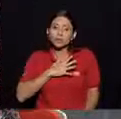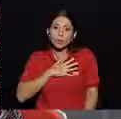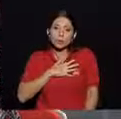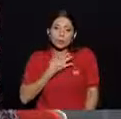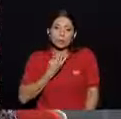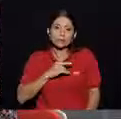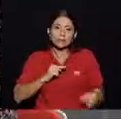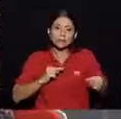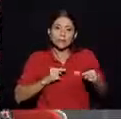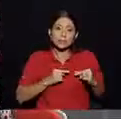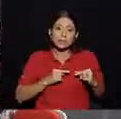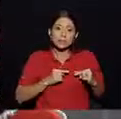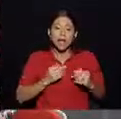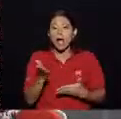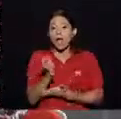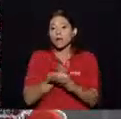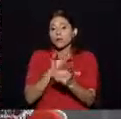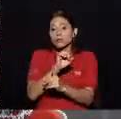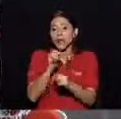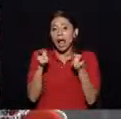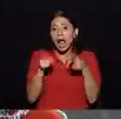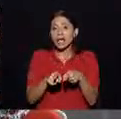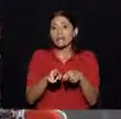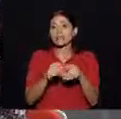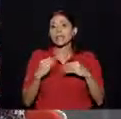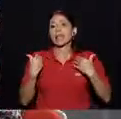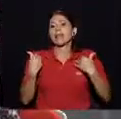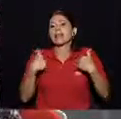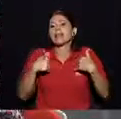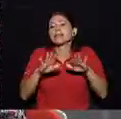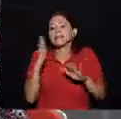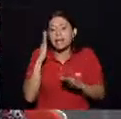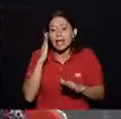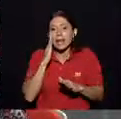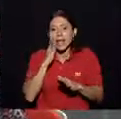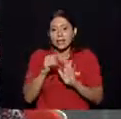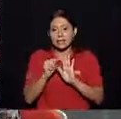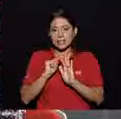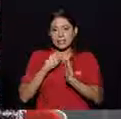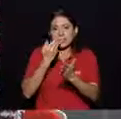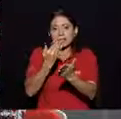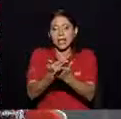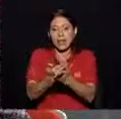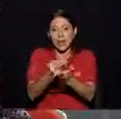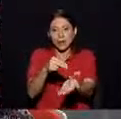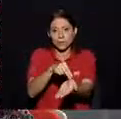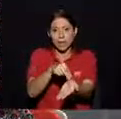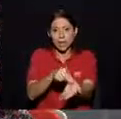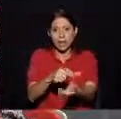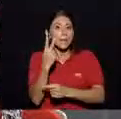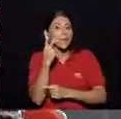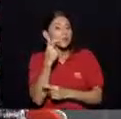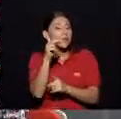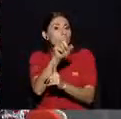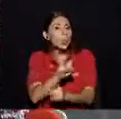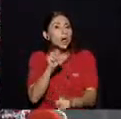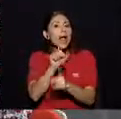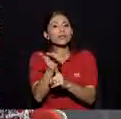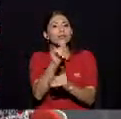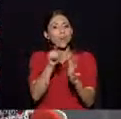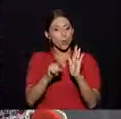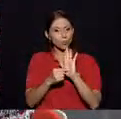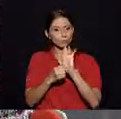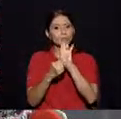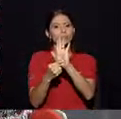conmueve, son los casos que ni siquiera llegan al hospital. Y aquí pensemos en un caso icónico que realmente movió a la